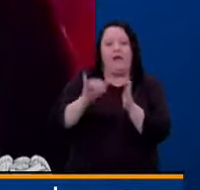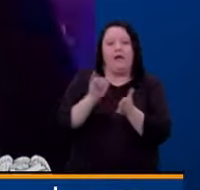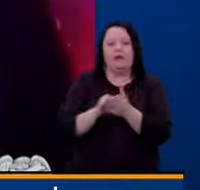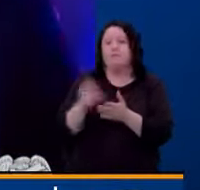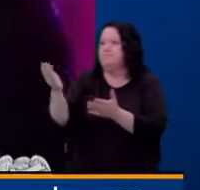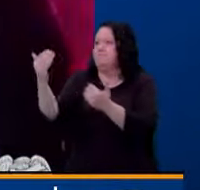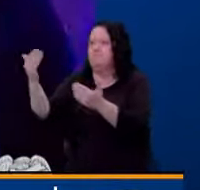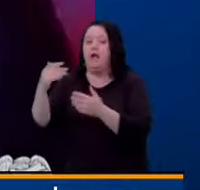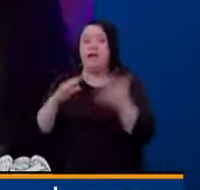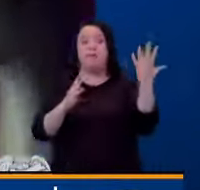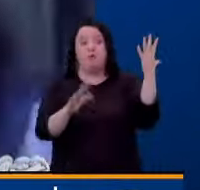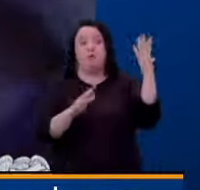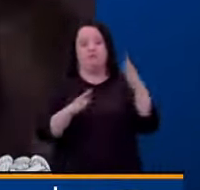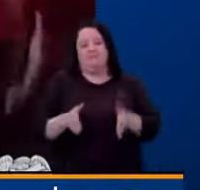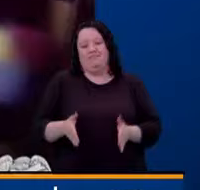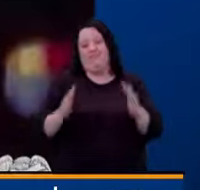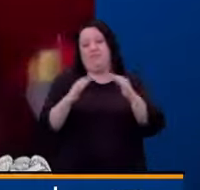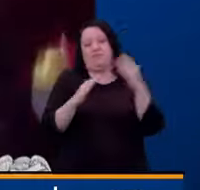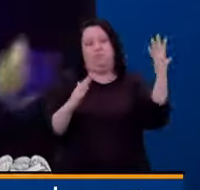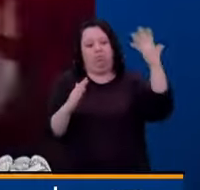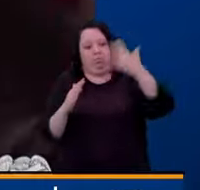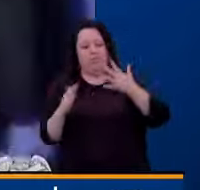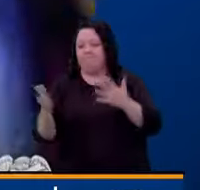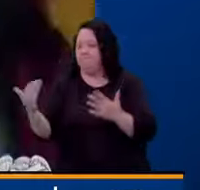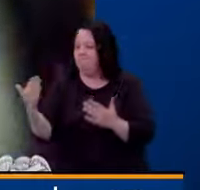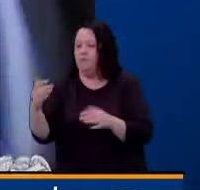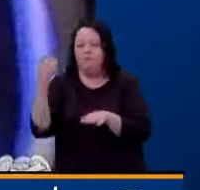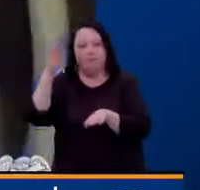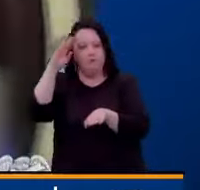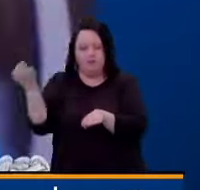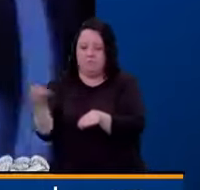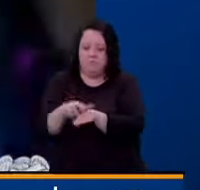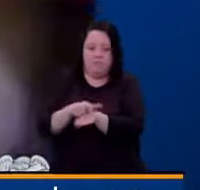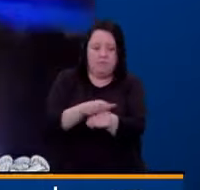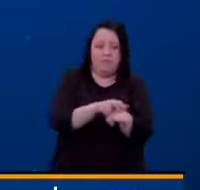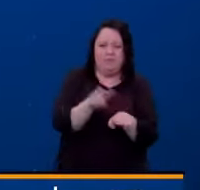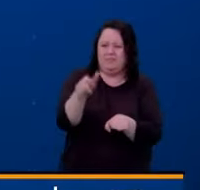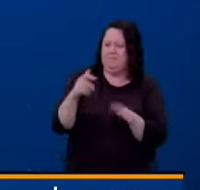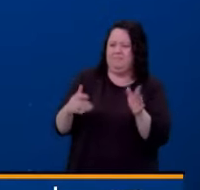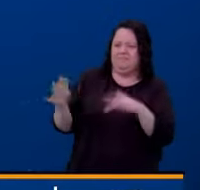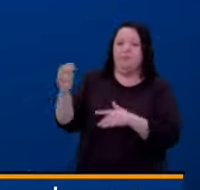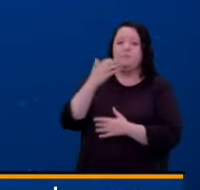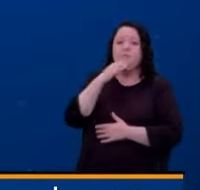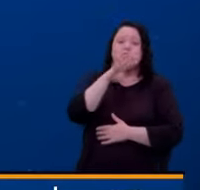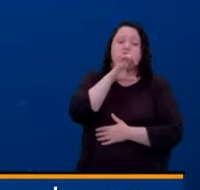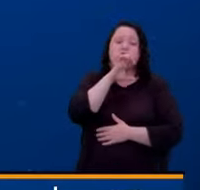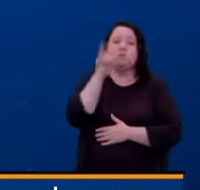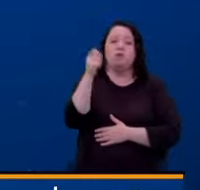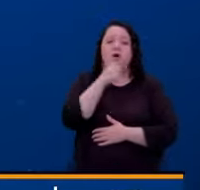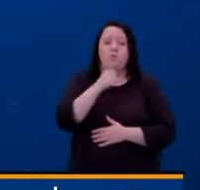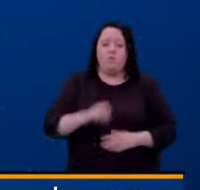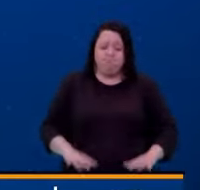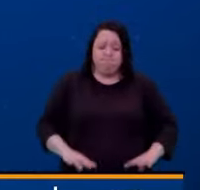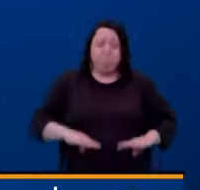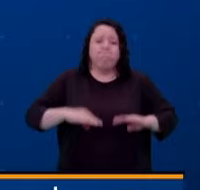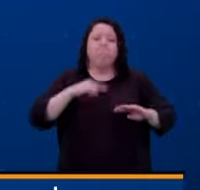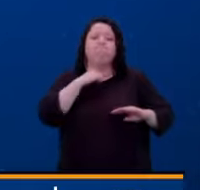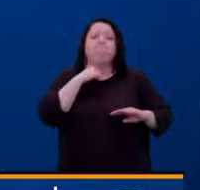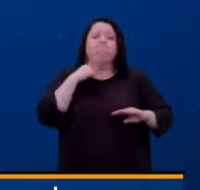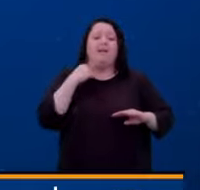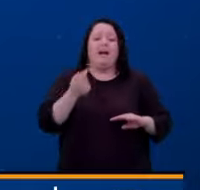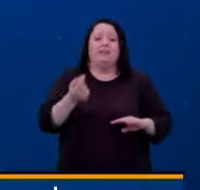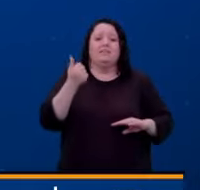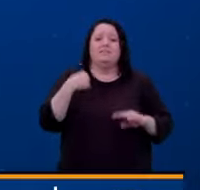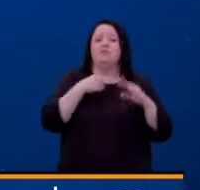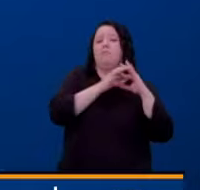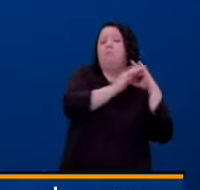que un árbol cayera sobre su hogar. También se vieron escenas inhumanas, como este perrito con el agua casi hasta el cuello, que fue amarrado a